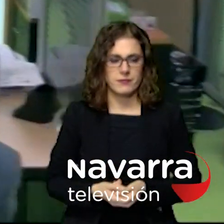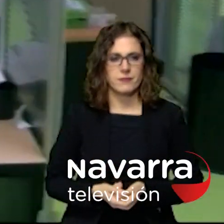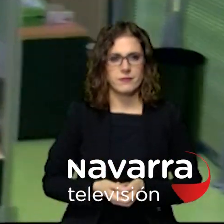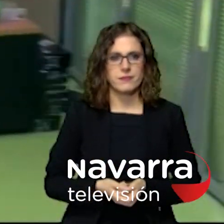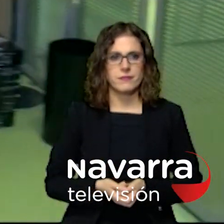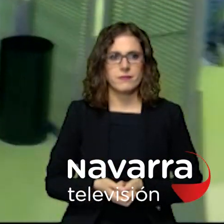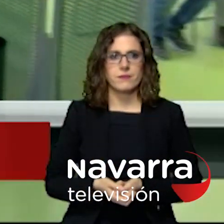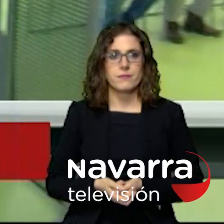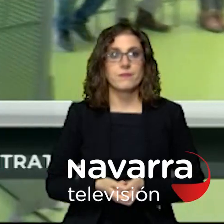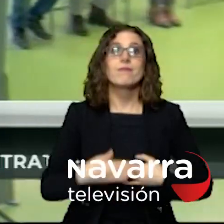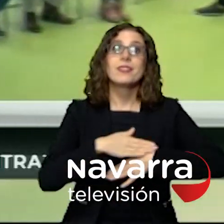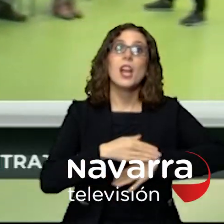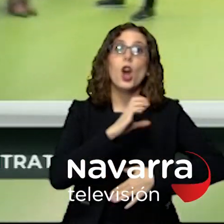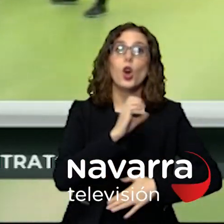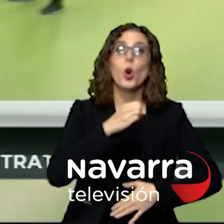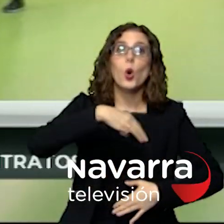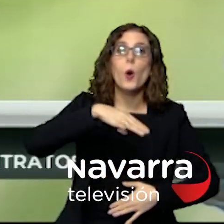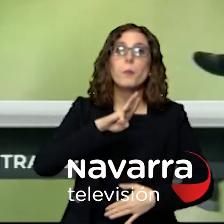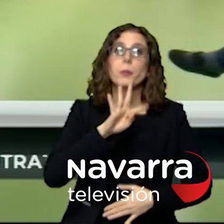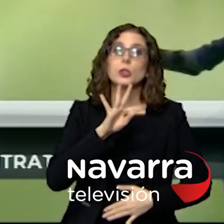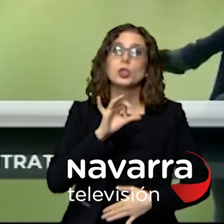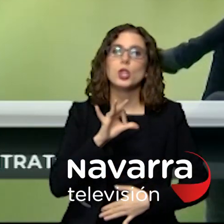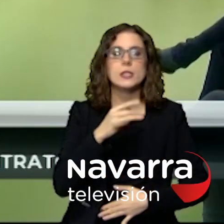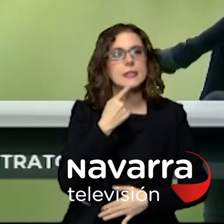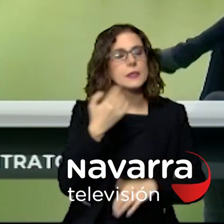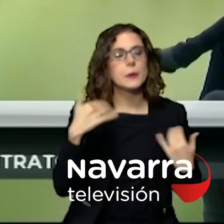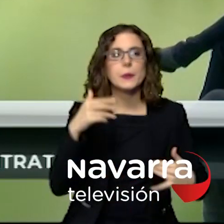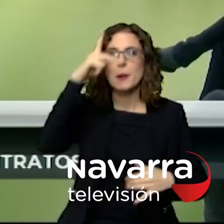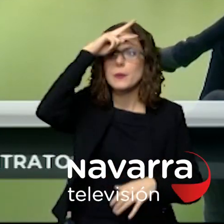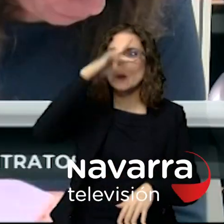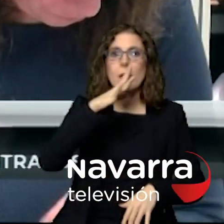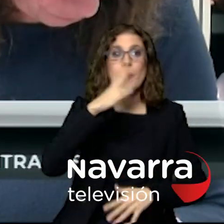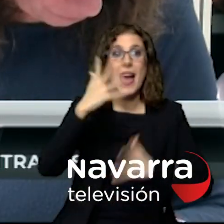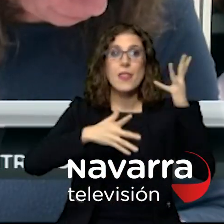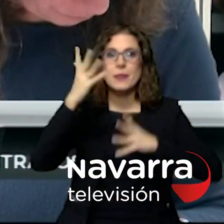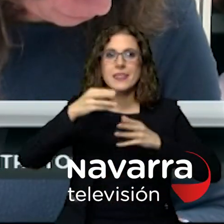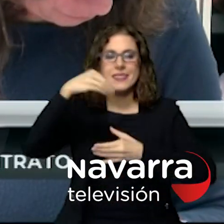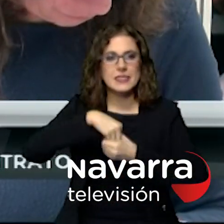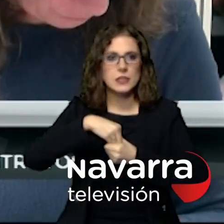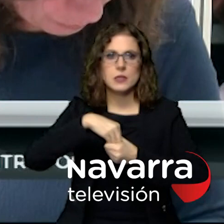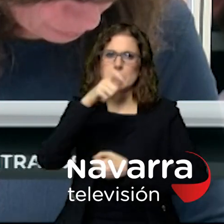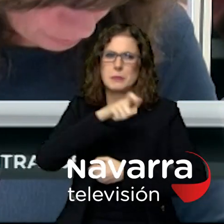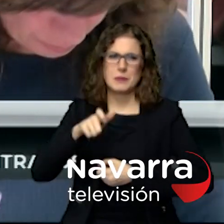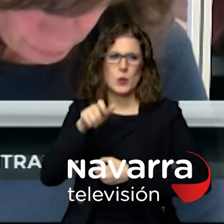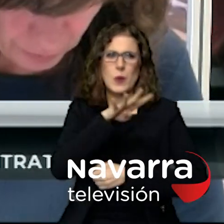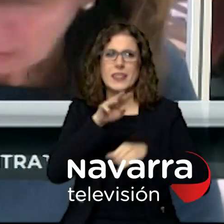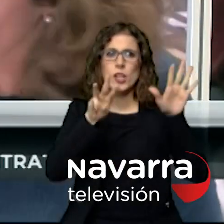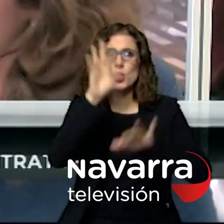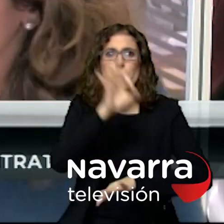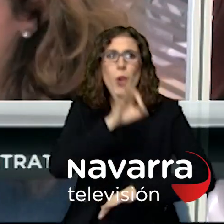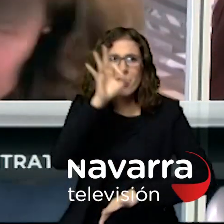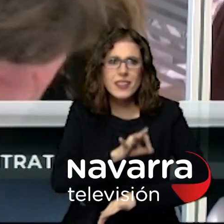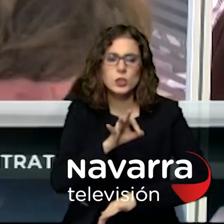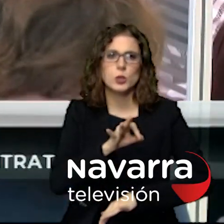Y la Cámara de Comptos ha mostrado hoy su preocupación por la alta temporalidad en la Administración que cifra en un 48% de los 29.000 profesionales.